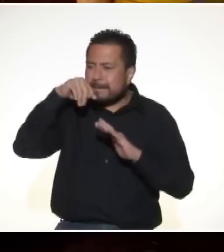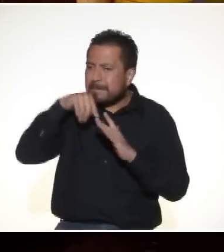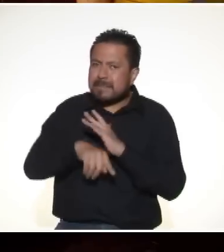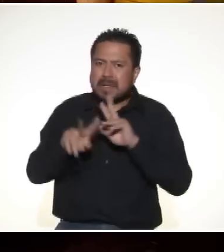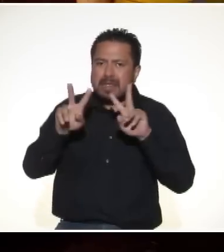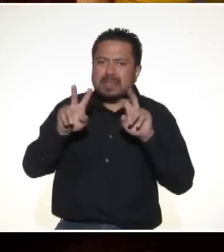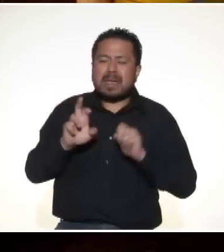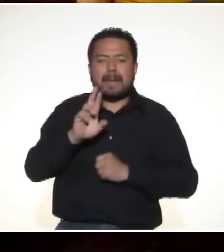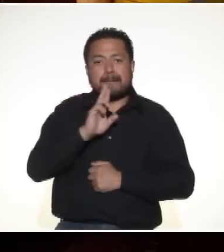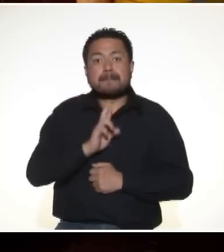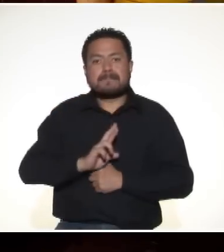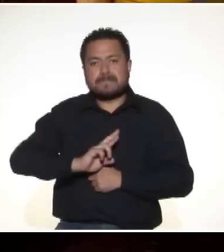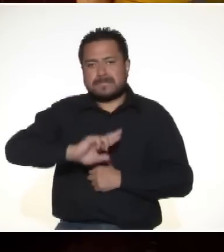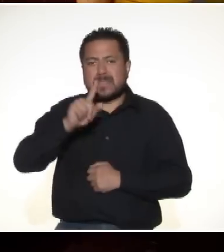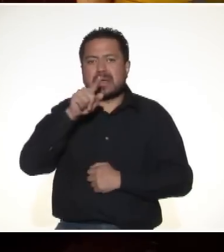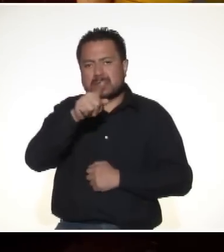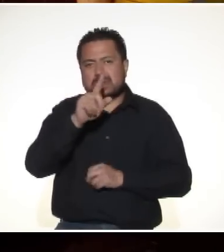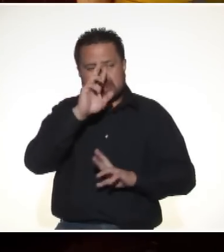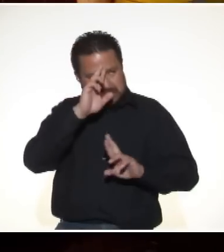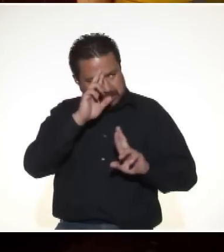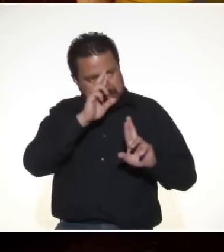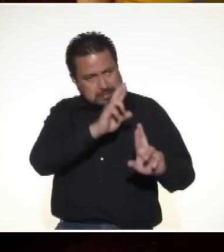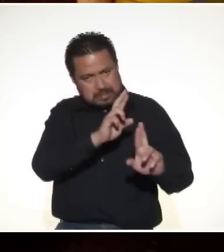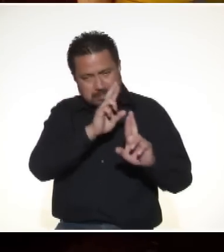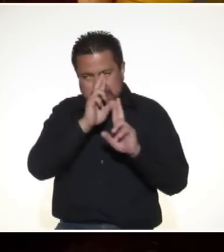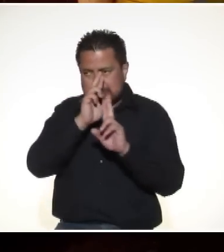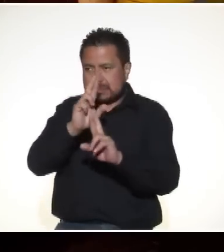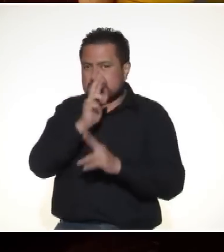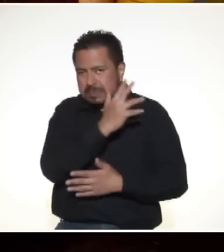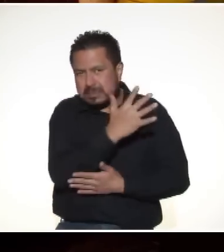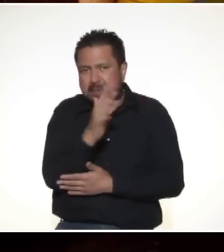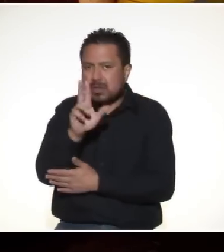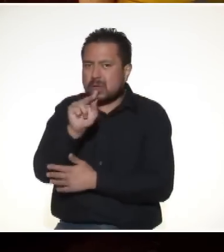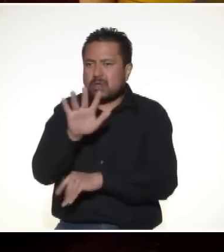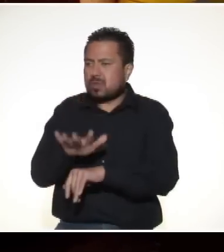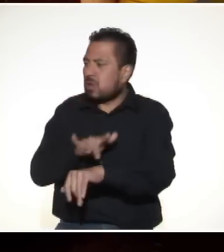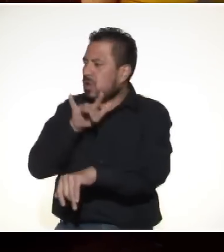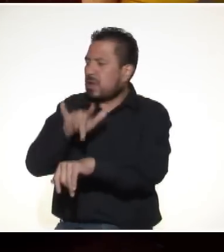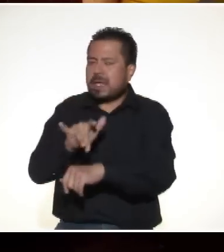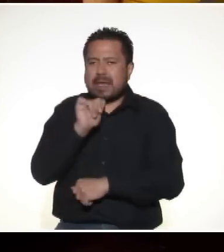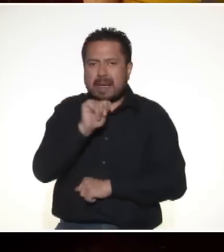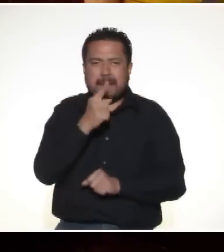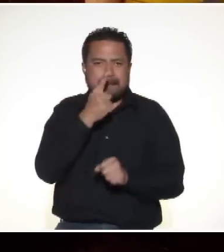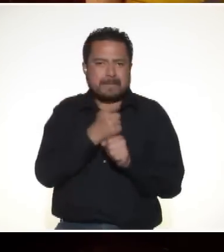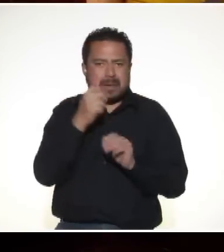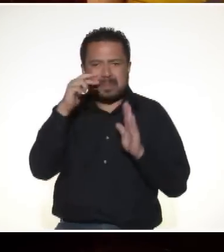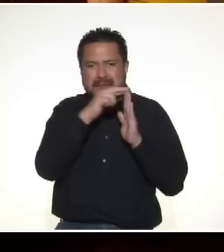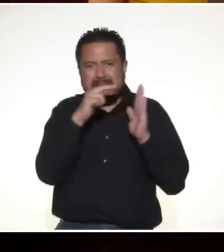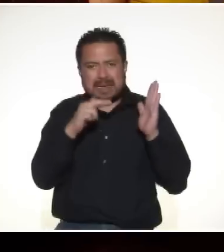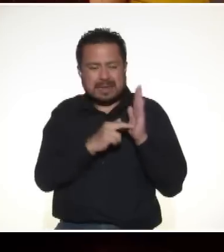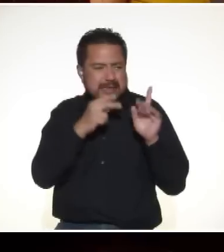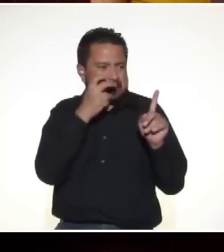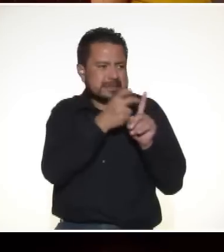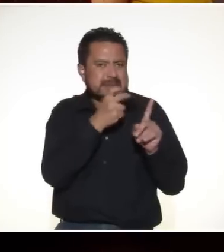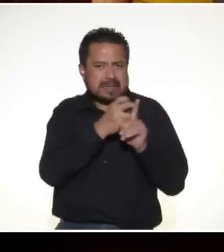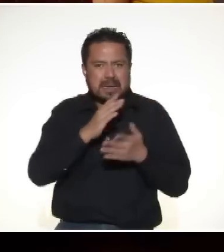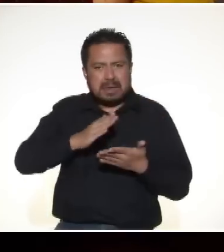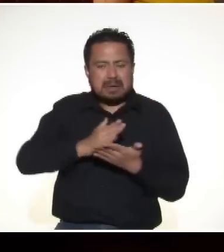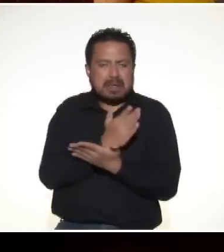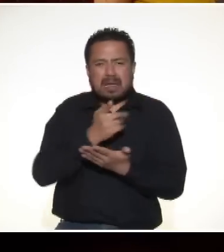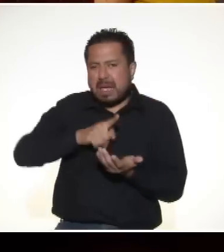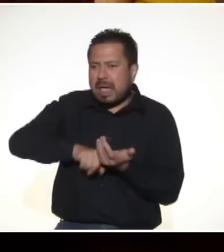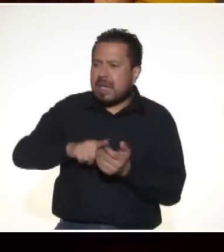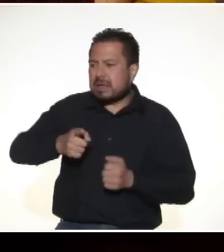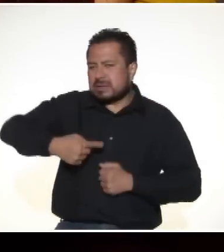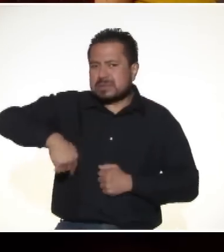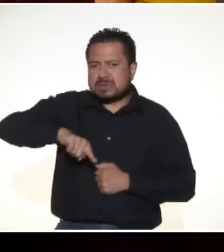Lo mejor es respetar el hábitat y no tocar nada. Esa es la primera regla. Okay. Más allá de lo que nos podamos